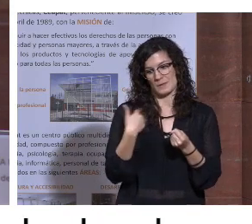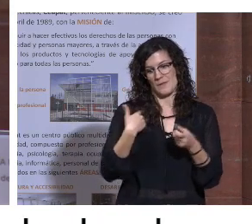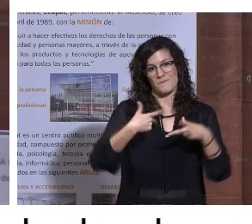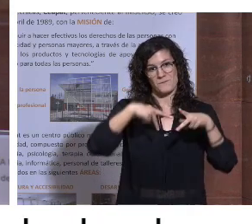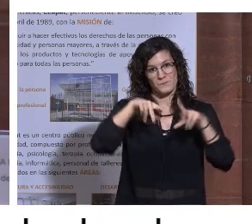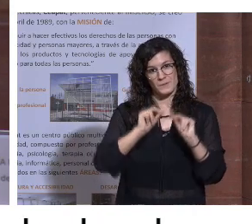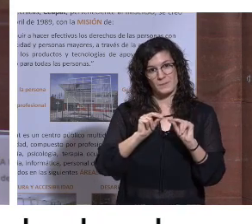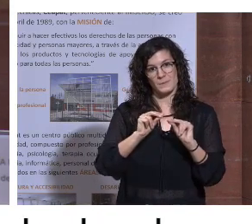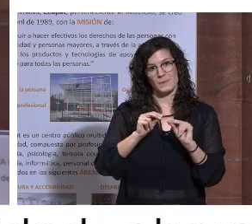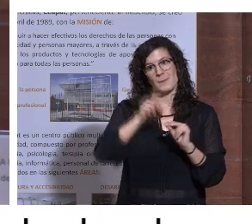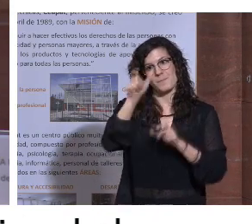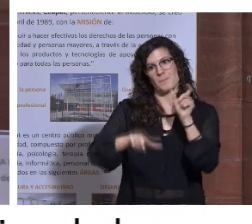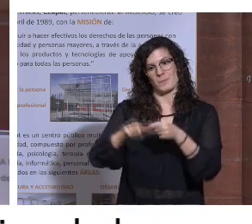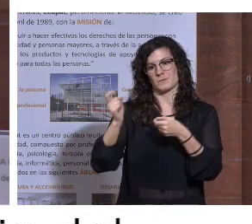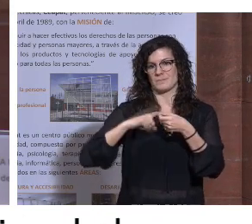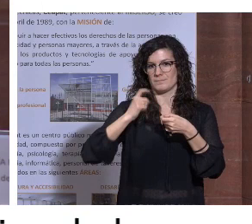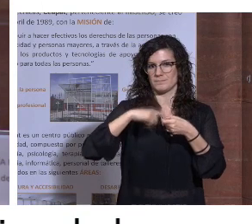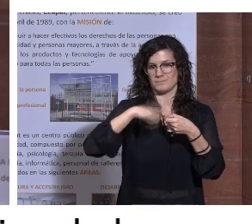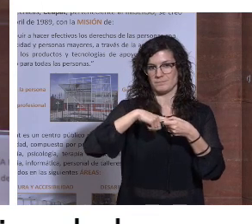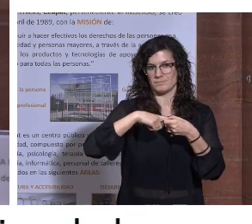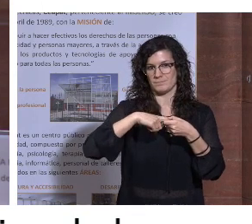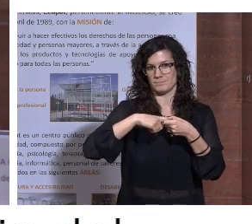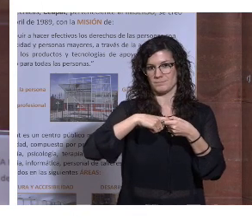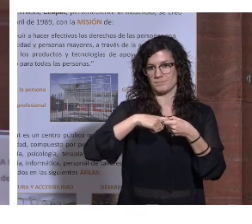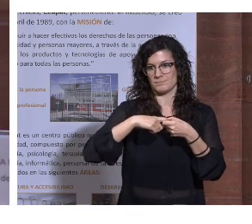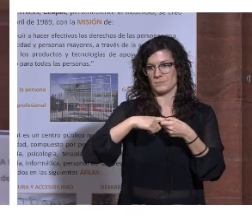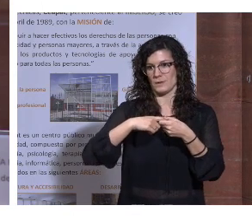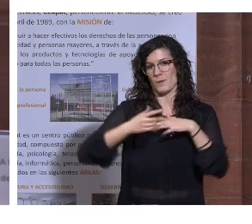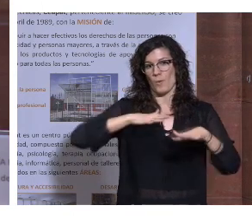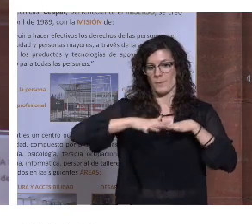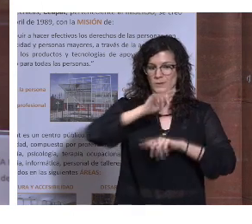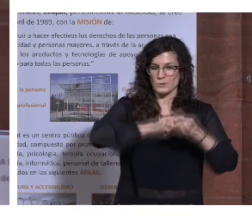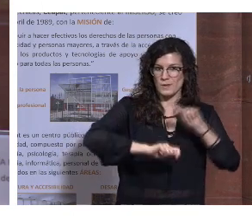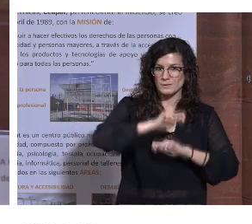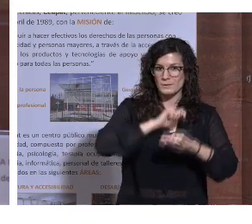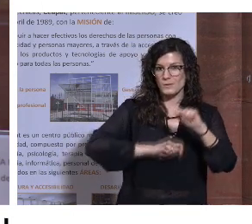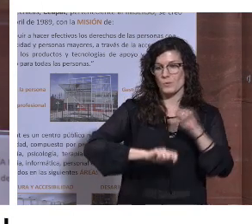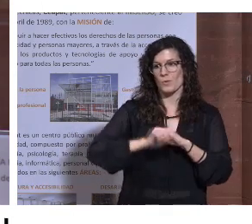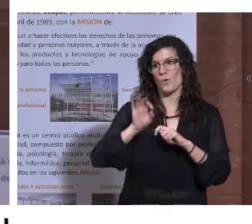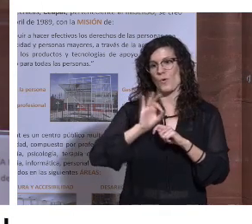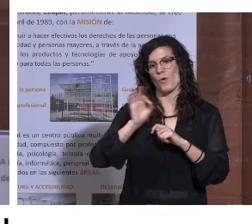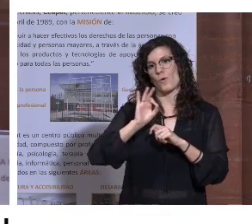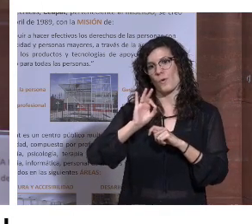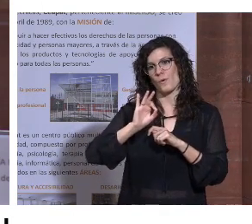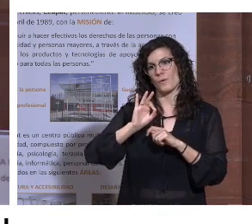el que participamos varias personas pues del movimiento asociativo, de las diferentes